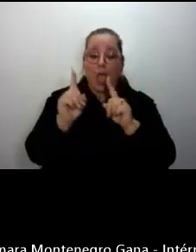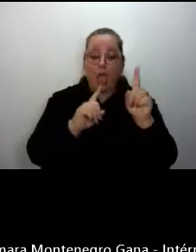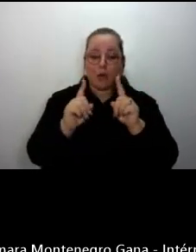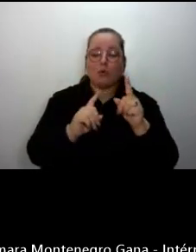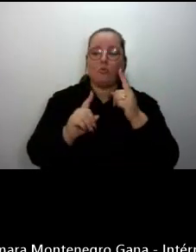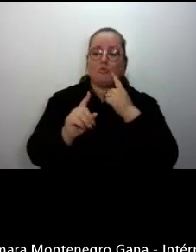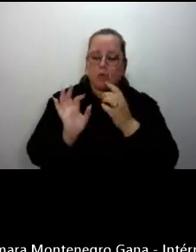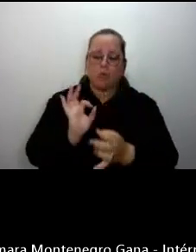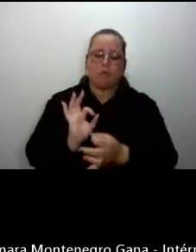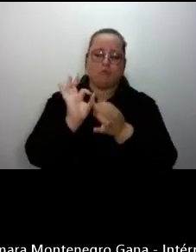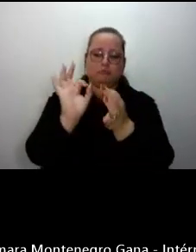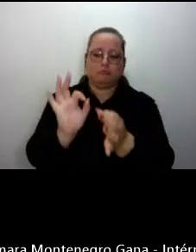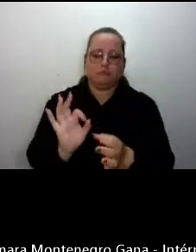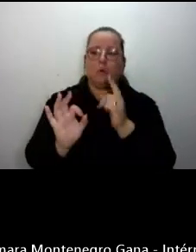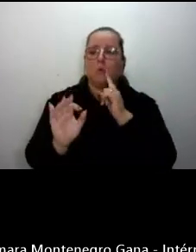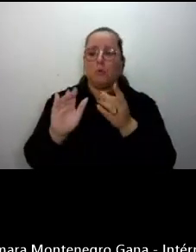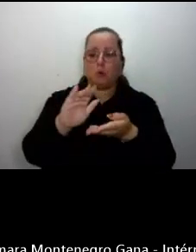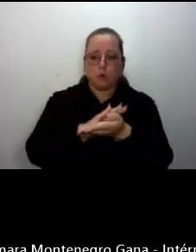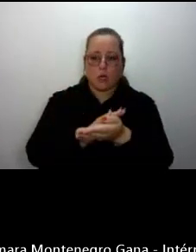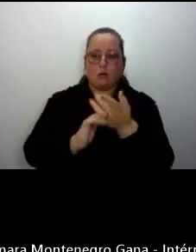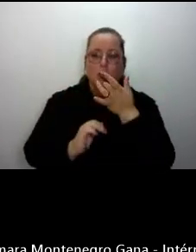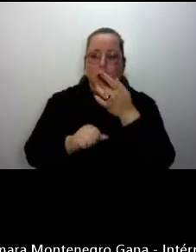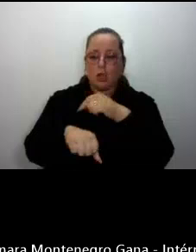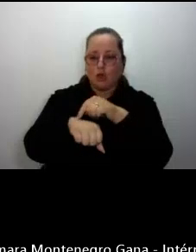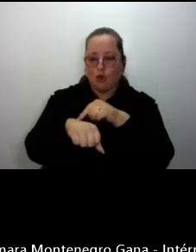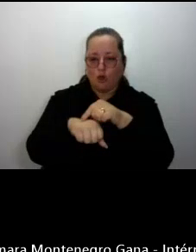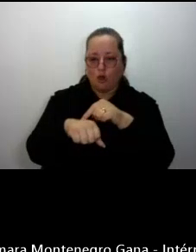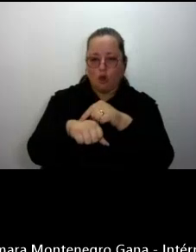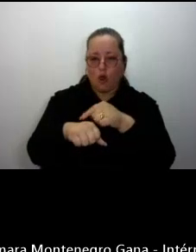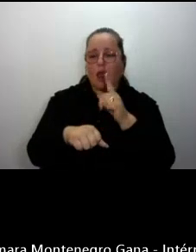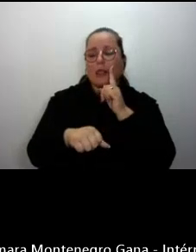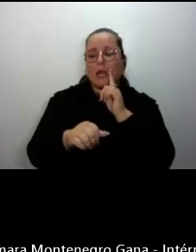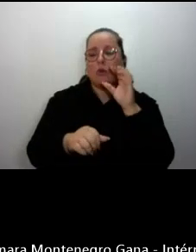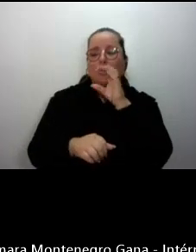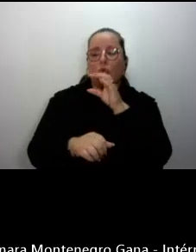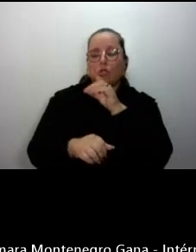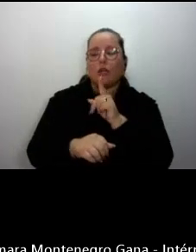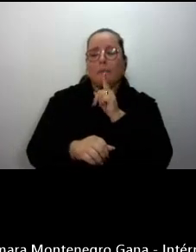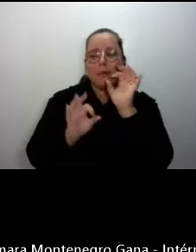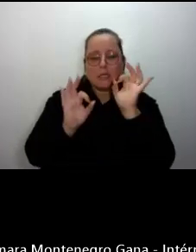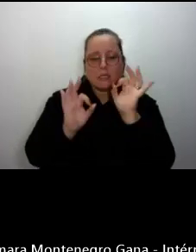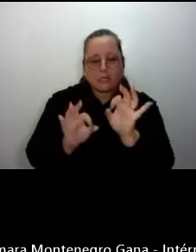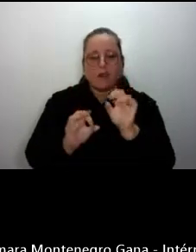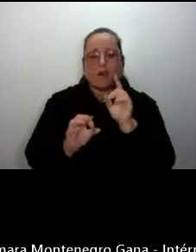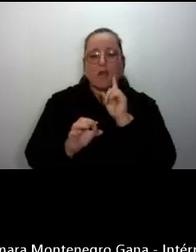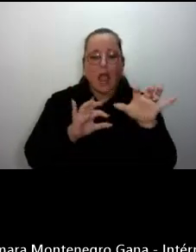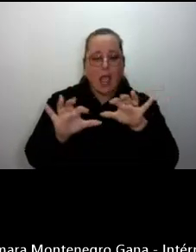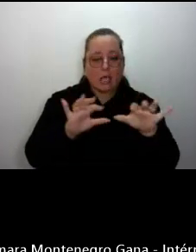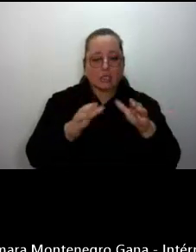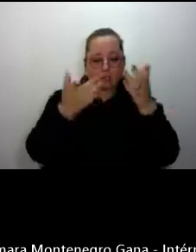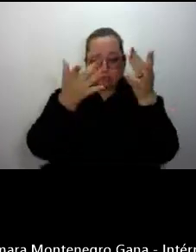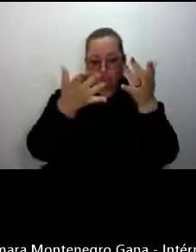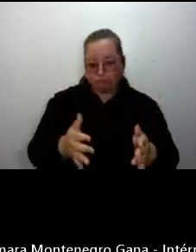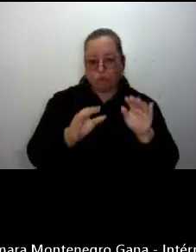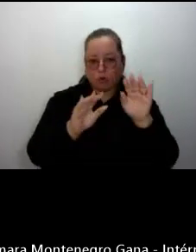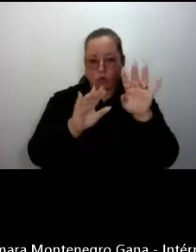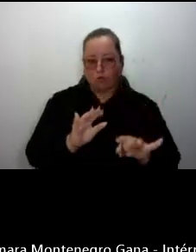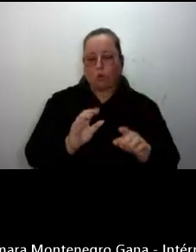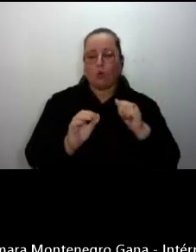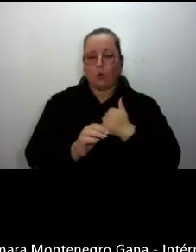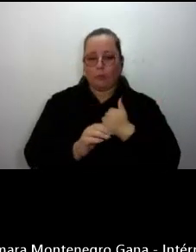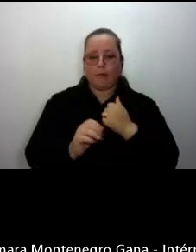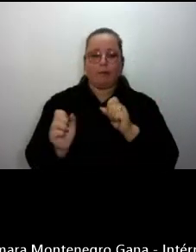declaran en la postulación ya que tienen horas asignadas a cursos específicos para realizar algunas acciones de las acá descritas.